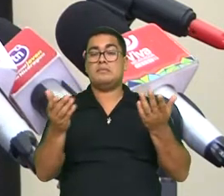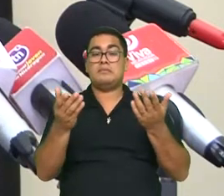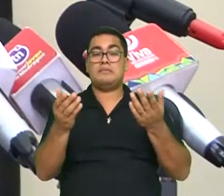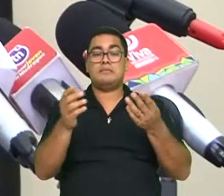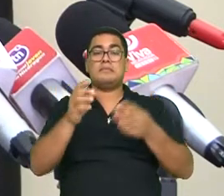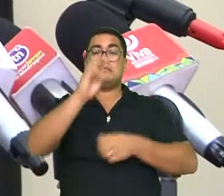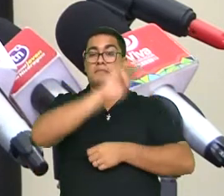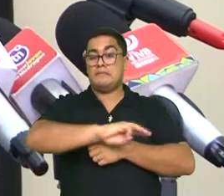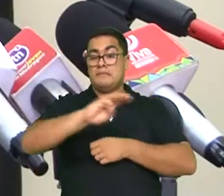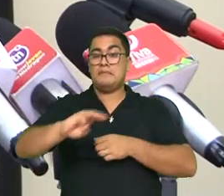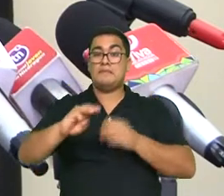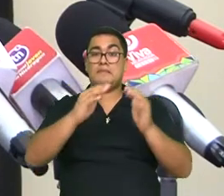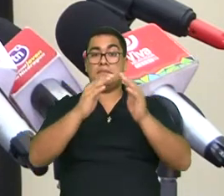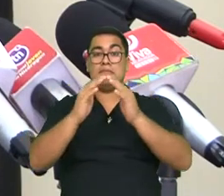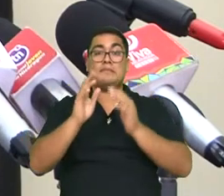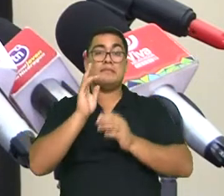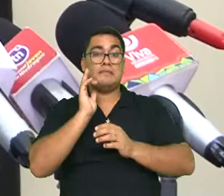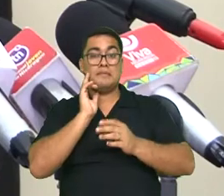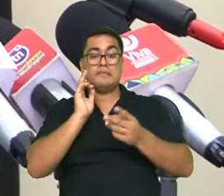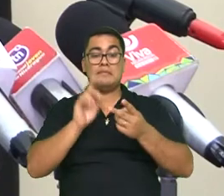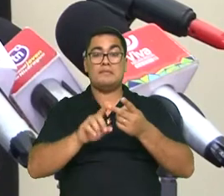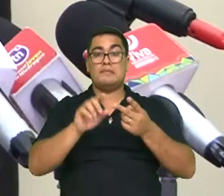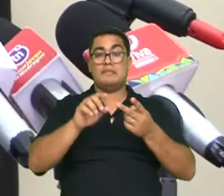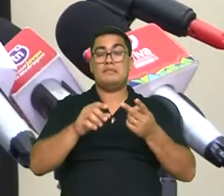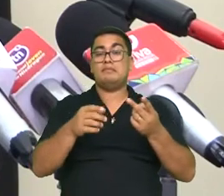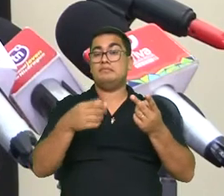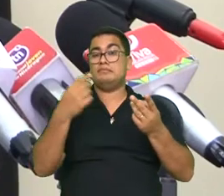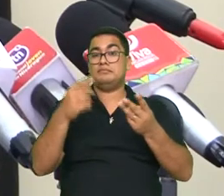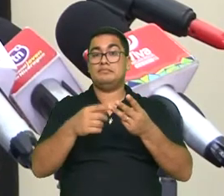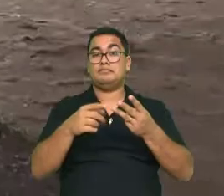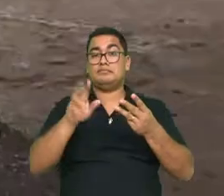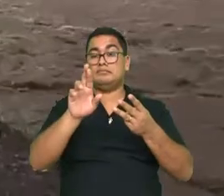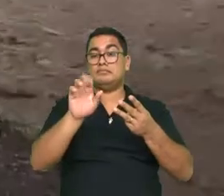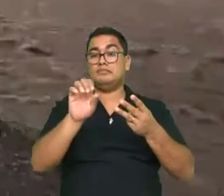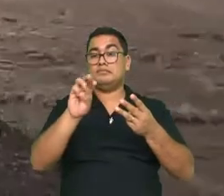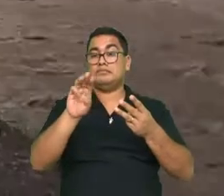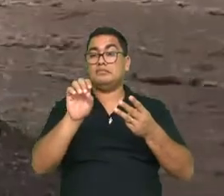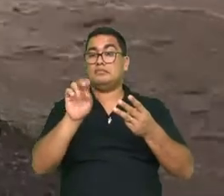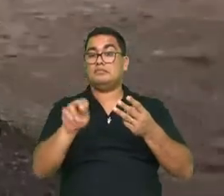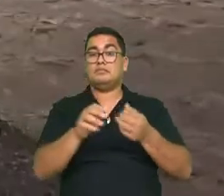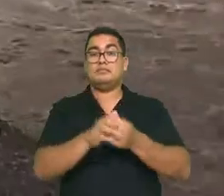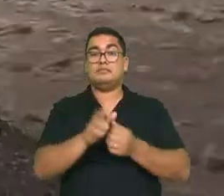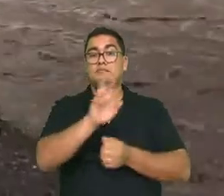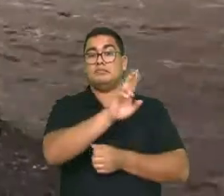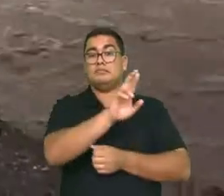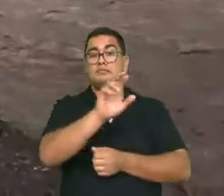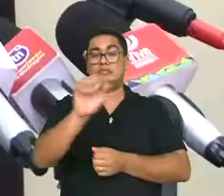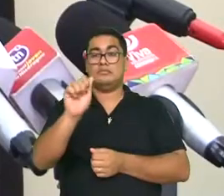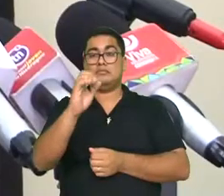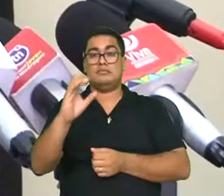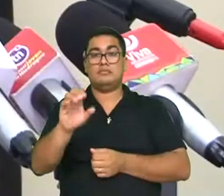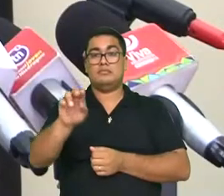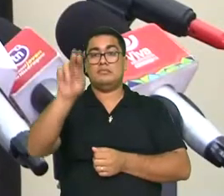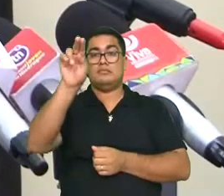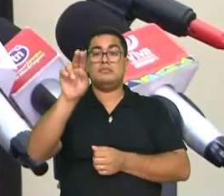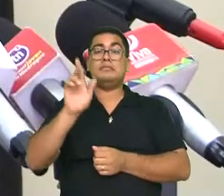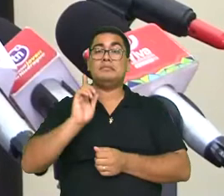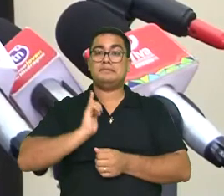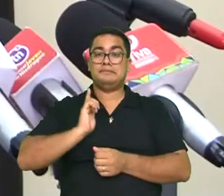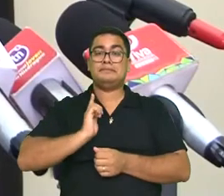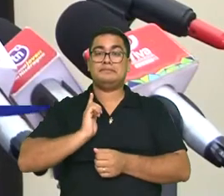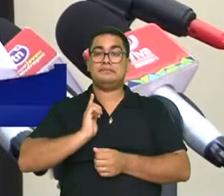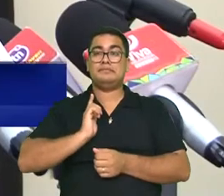Matagalpa, Ciudad Darío, Ciudad de Matagalpa, San Ramón. En la RAN, en la zona norte, tenemos de